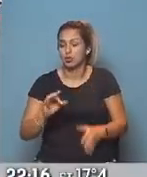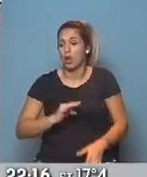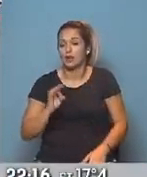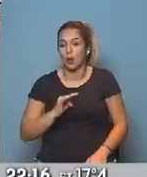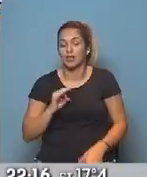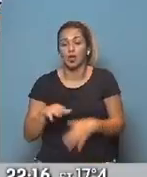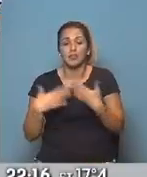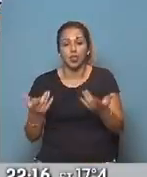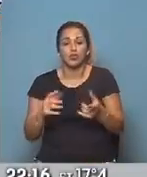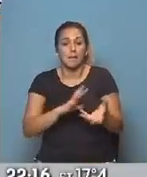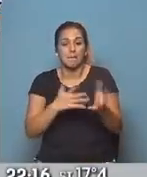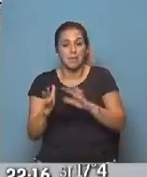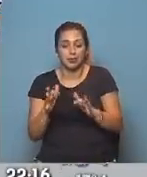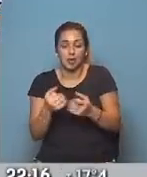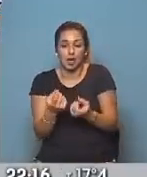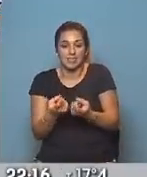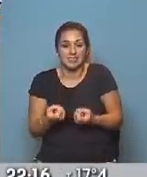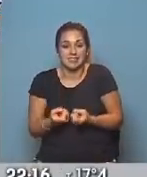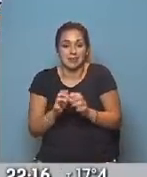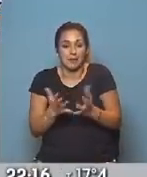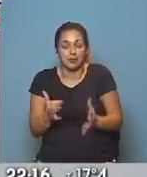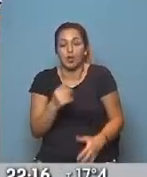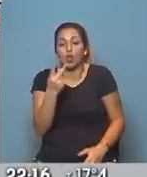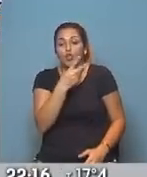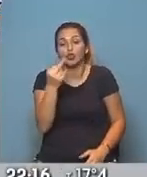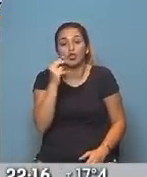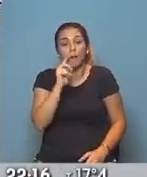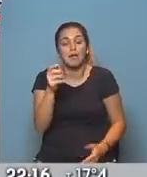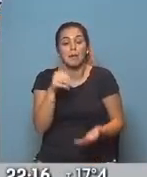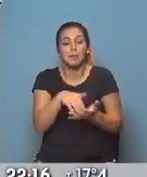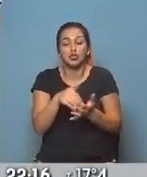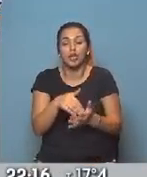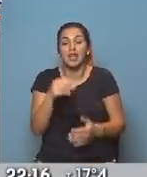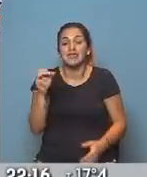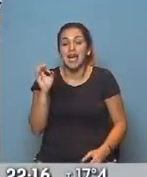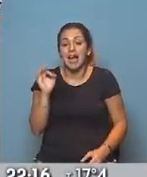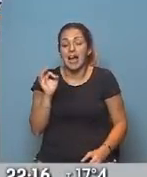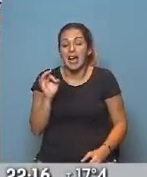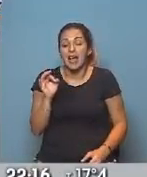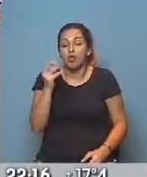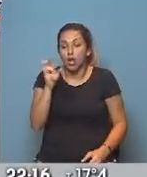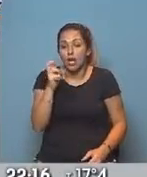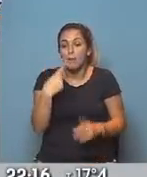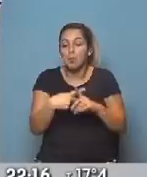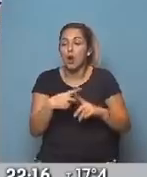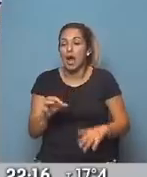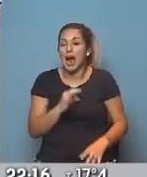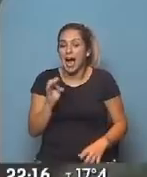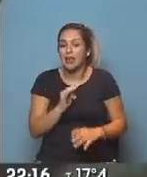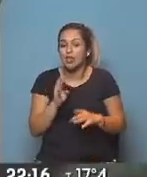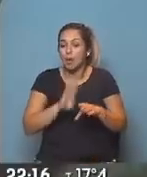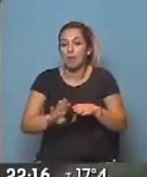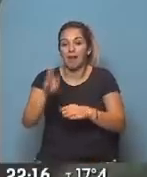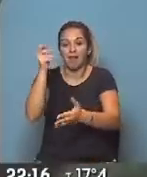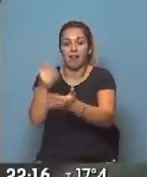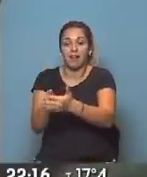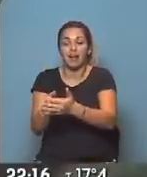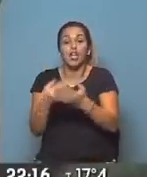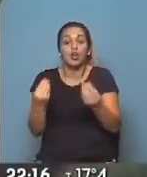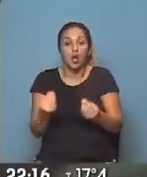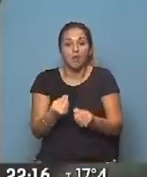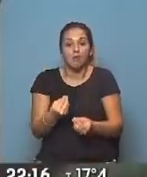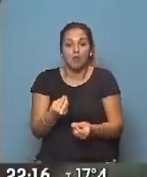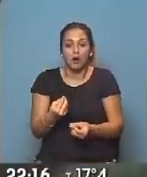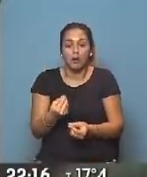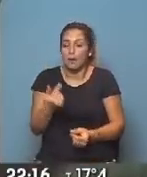Se calcula que estaban necesitando 200.000 millones de dólares por año para cubrir ese bache. ¿Cómo lo conseguía? Con nueva deuda.